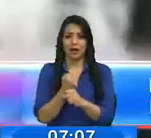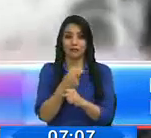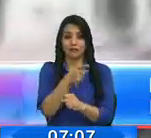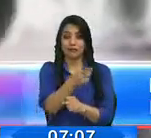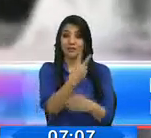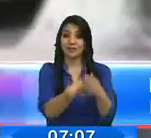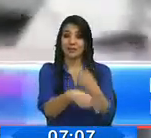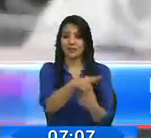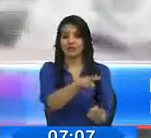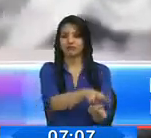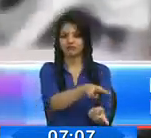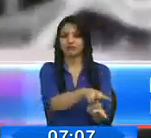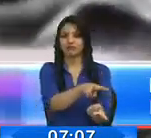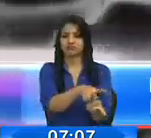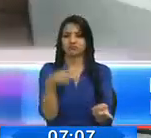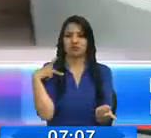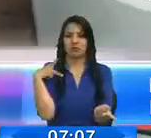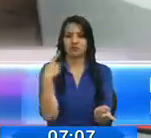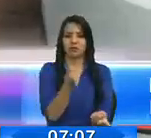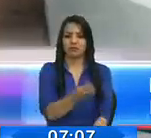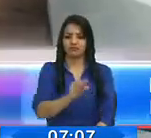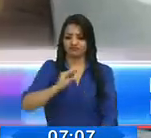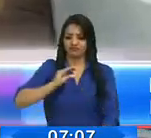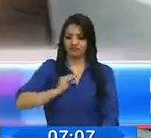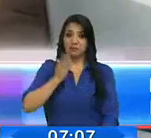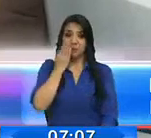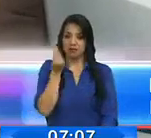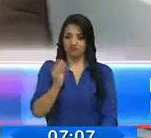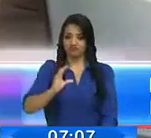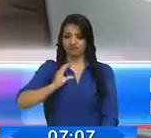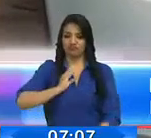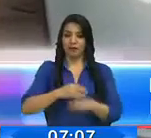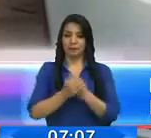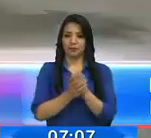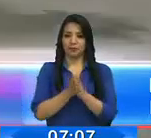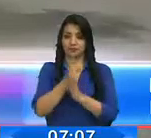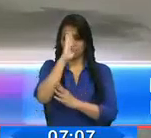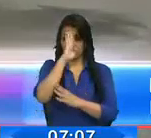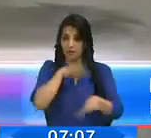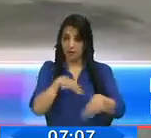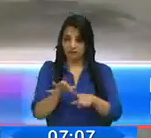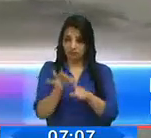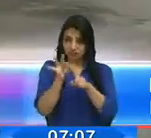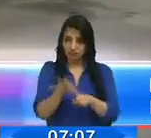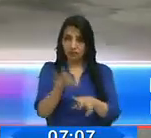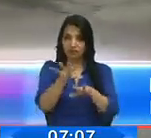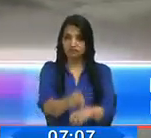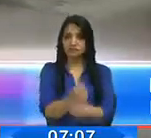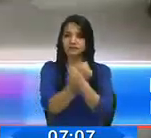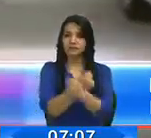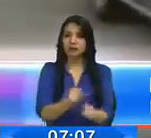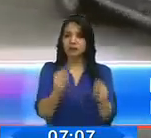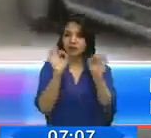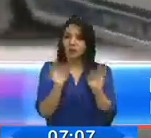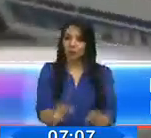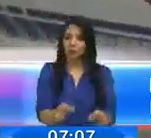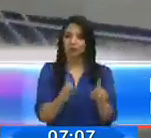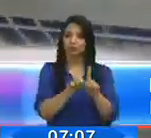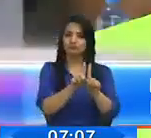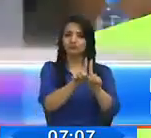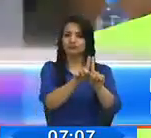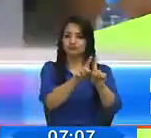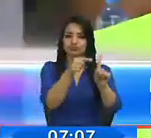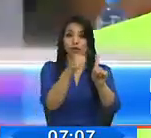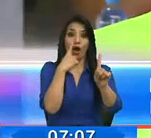económicos, era la que generaba dólares. En la Operación Libertad 3 se logró rescatar a la menor cuando estaba en compañía de un adulto